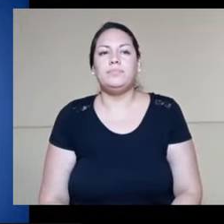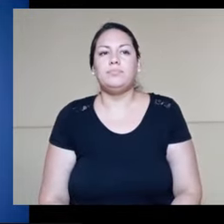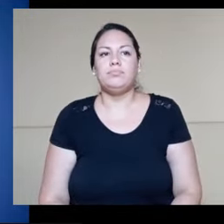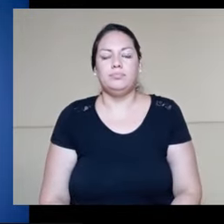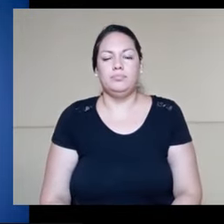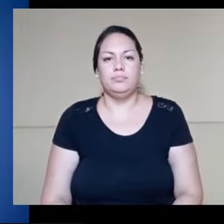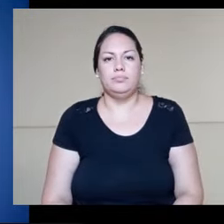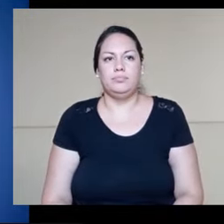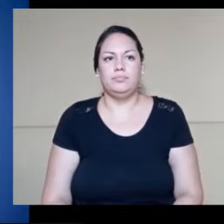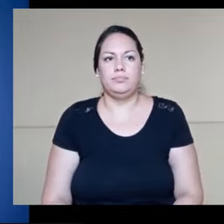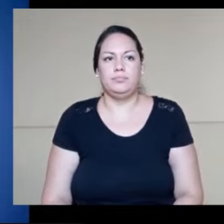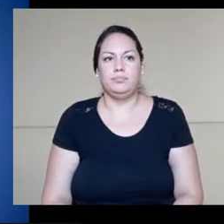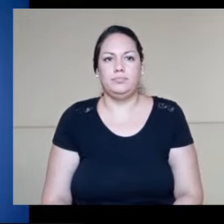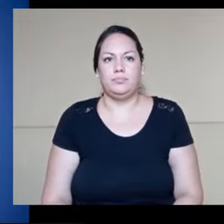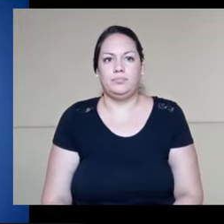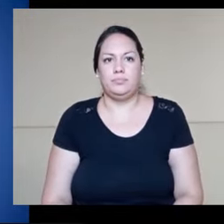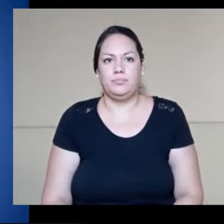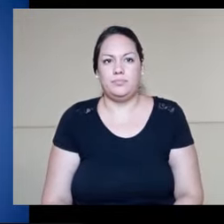entiende?